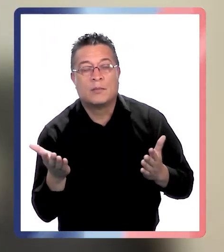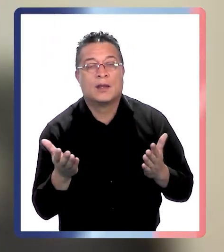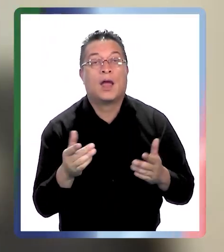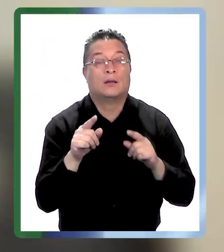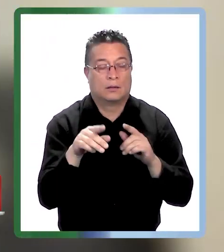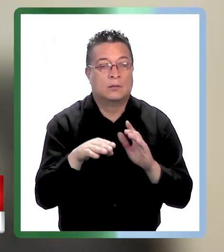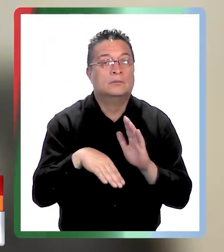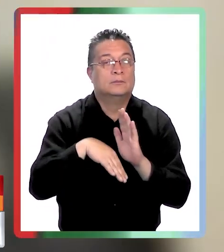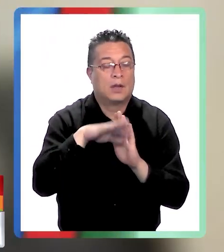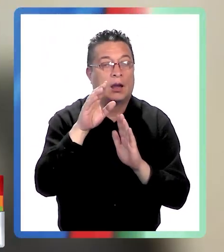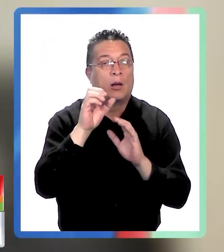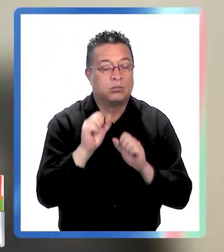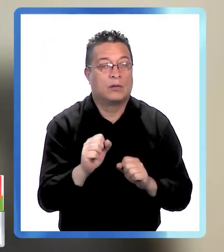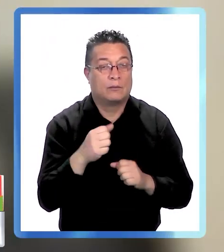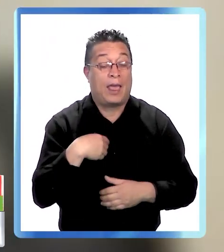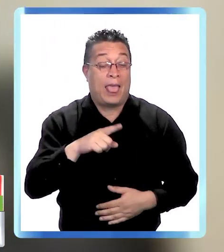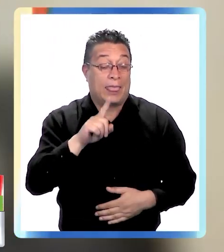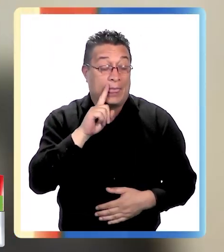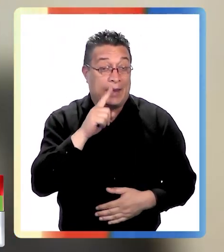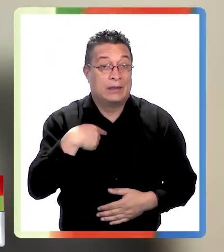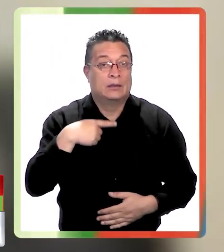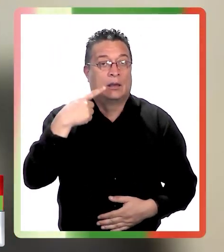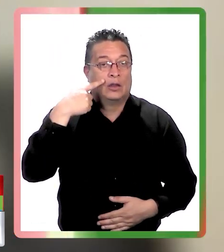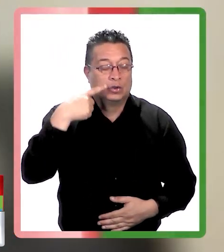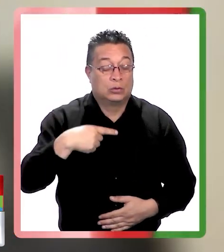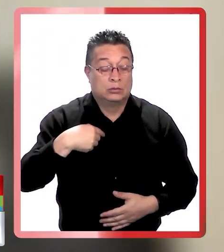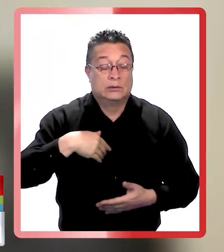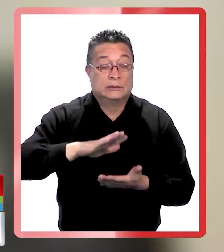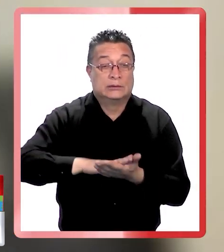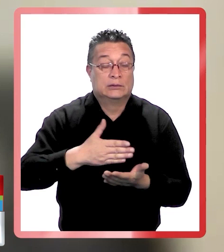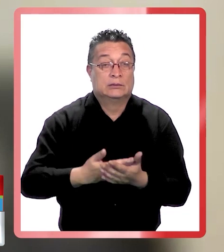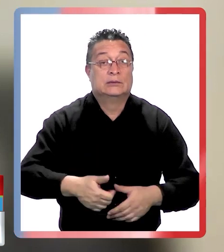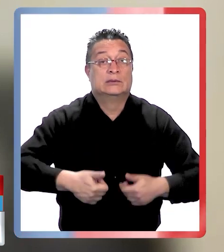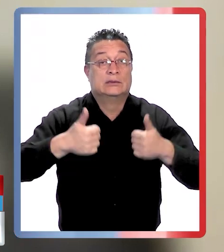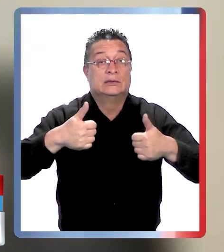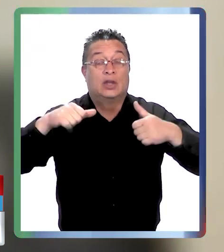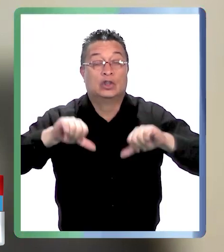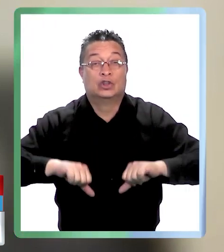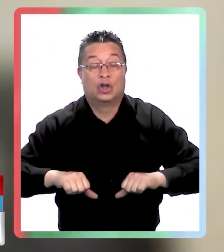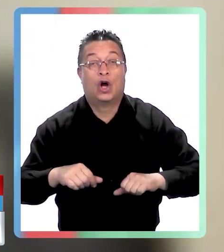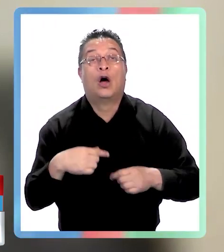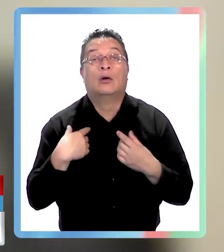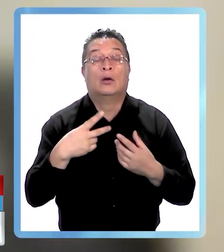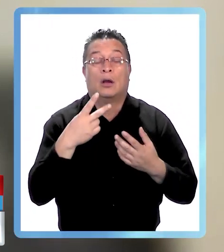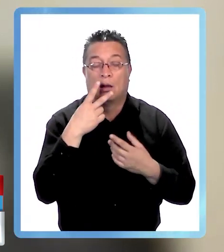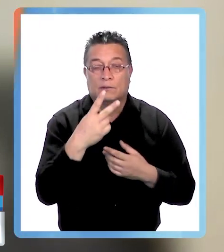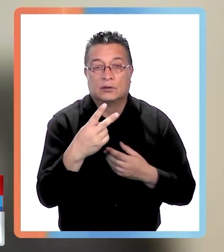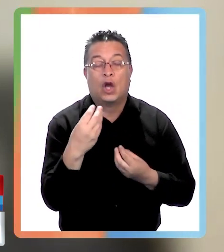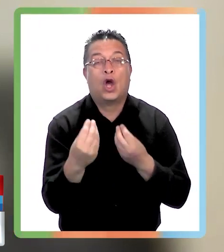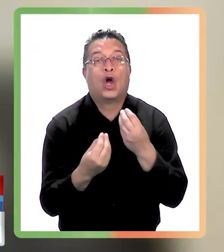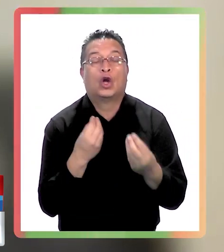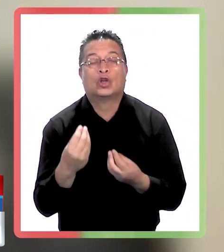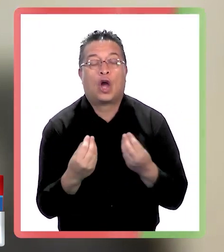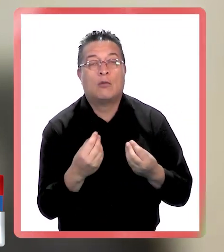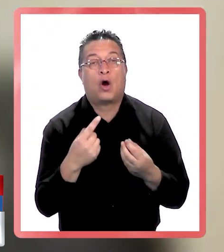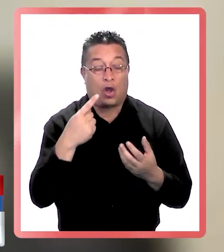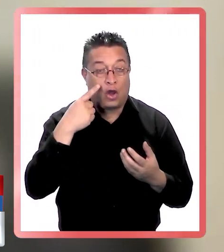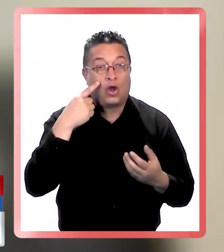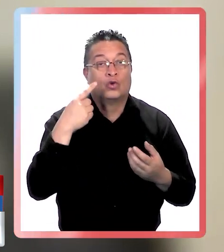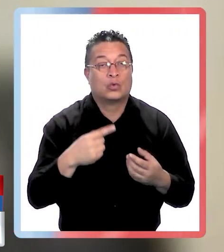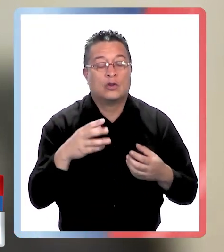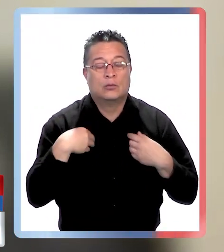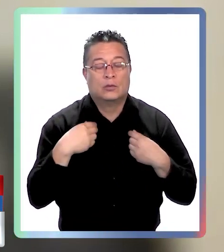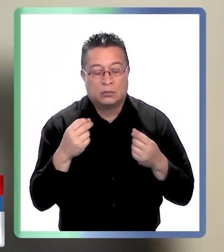lo principal es identificar si es que acaso tengo o no un sueño que es saludable. Y para definir un poco ese sueño saludable, es un sueño